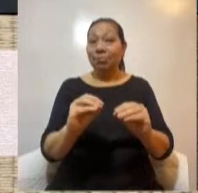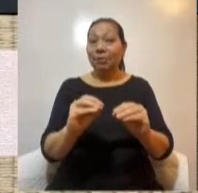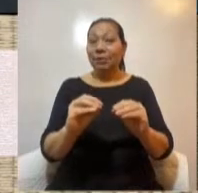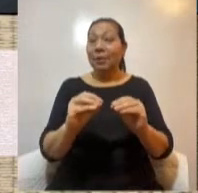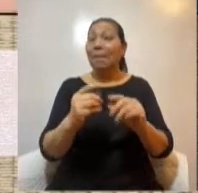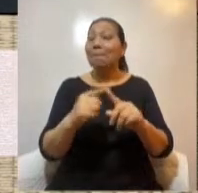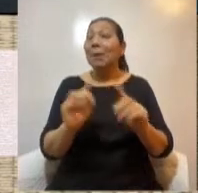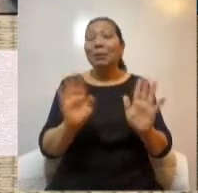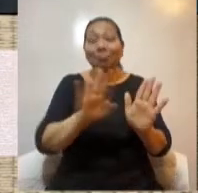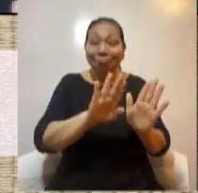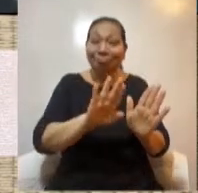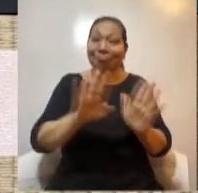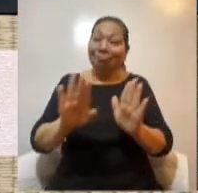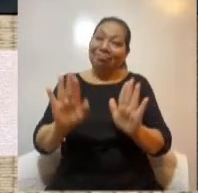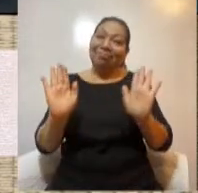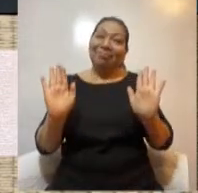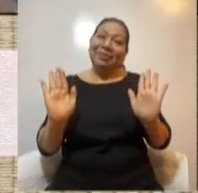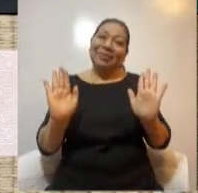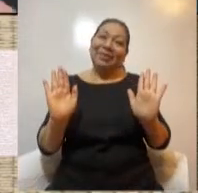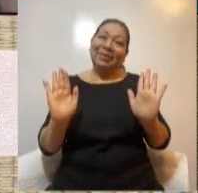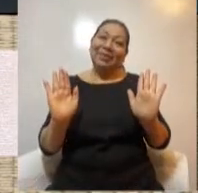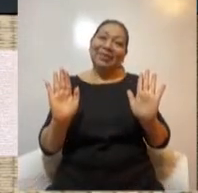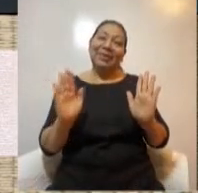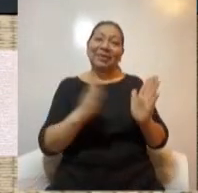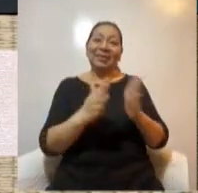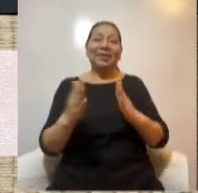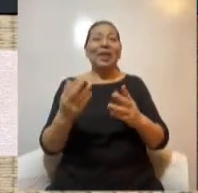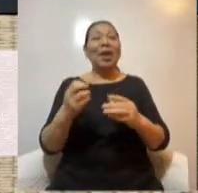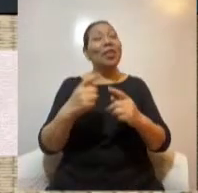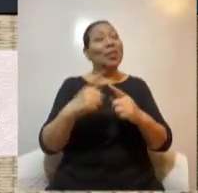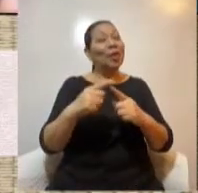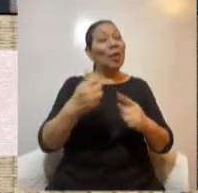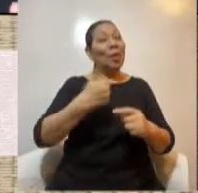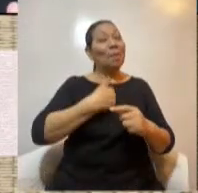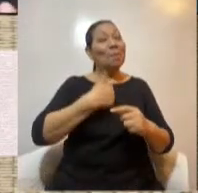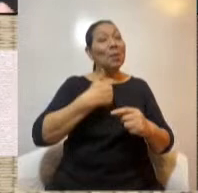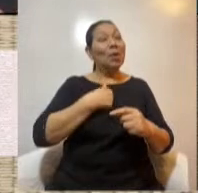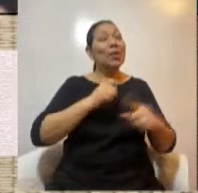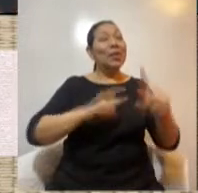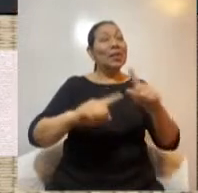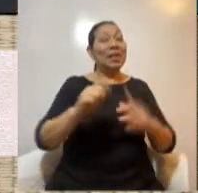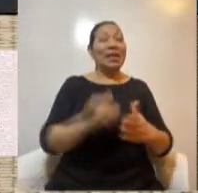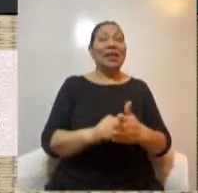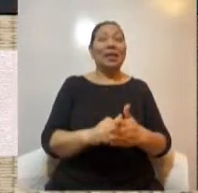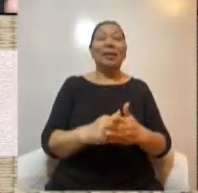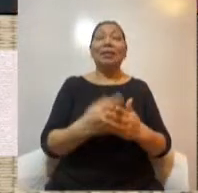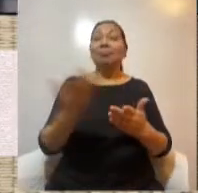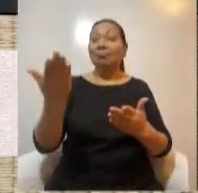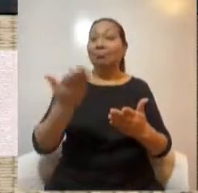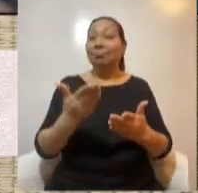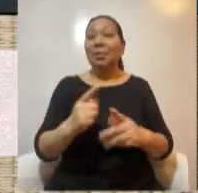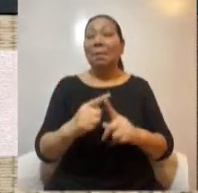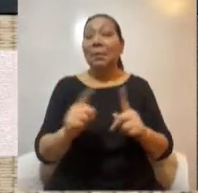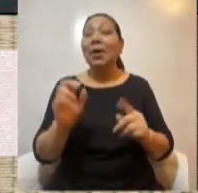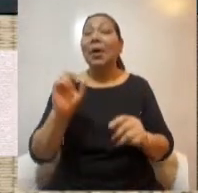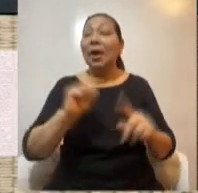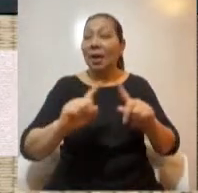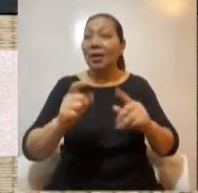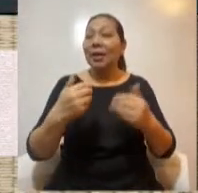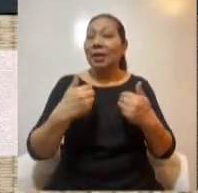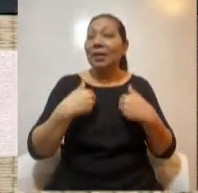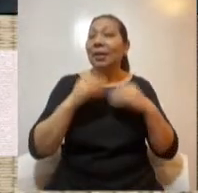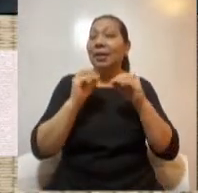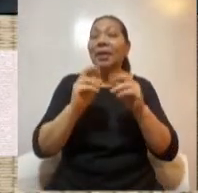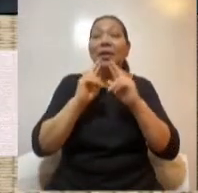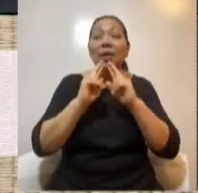ser la conclusión. Pero bueno, como verás, es una exquisitez teórica propio de alguien que vive en bibliotecas, y no alguien